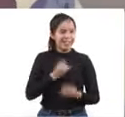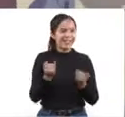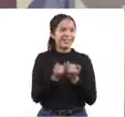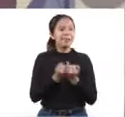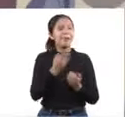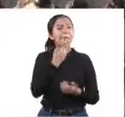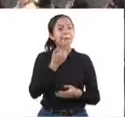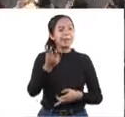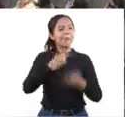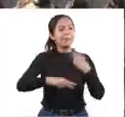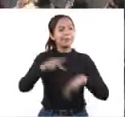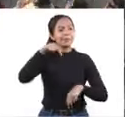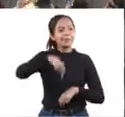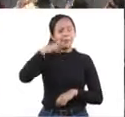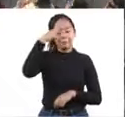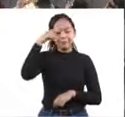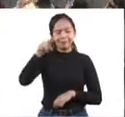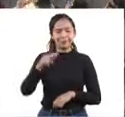país. Gracias. Gracias.